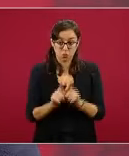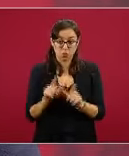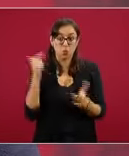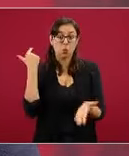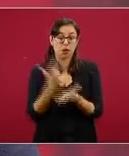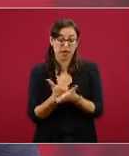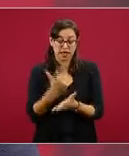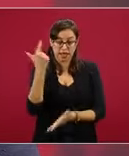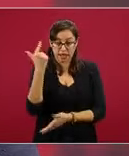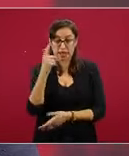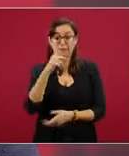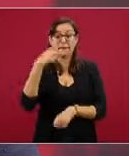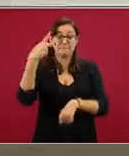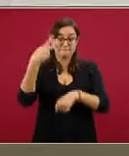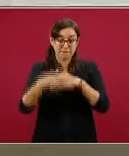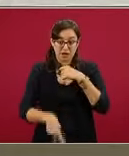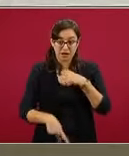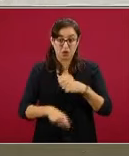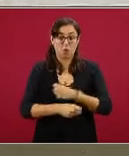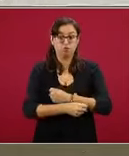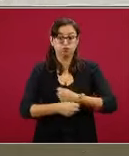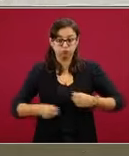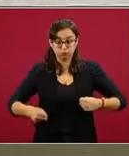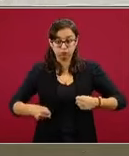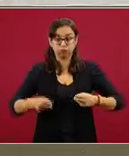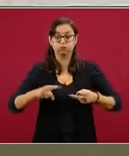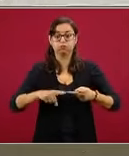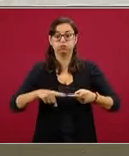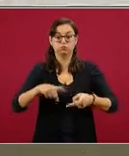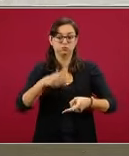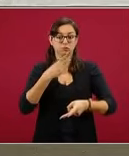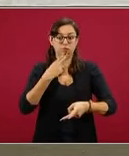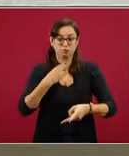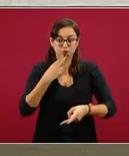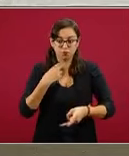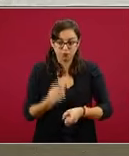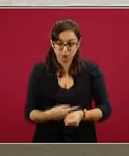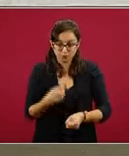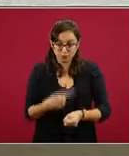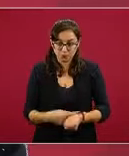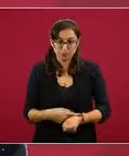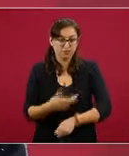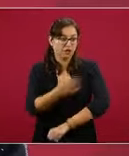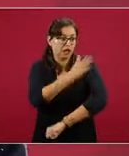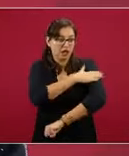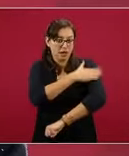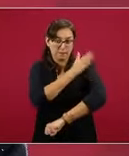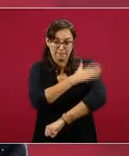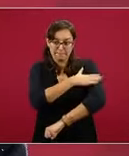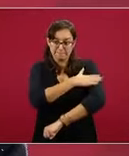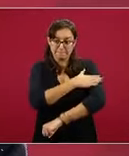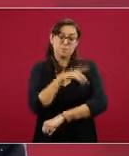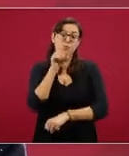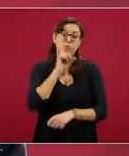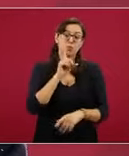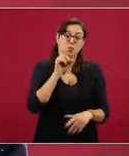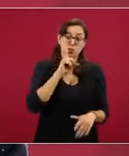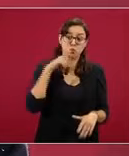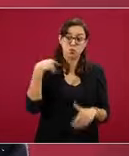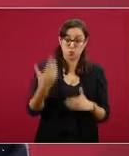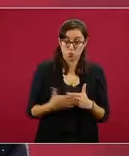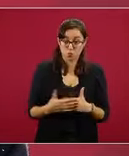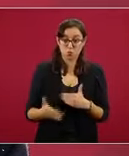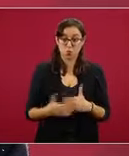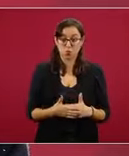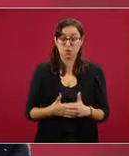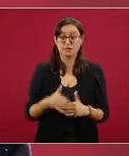riesgo, usted es obeso, usted es diabético, usted puede tener hipertensión, es una mujer embarazada, tiene